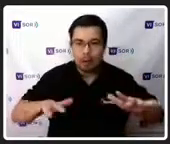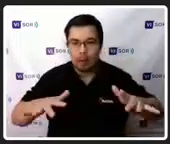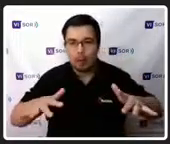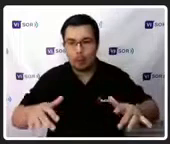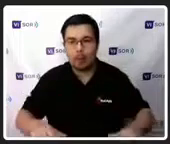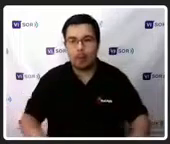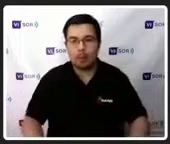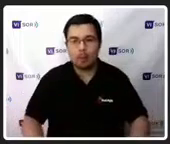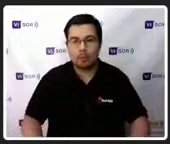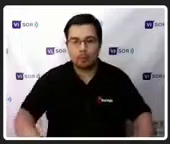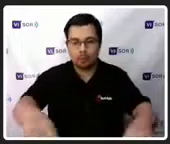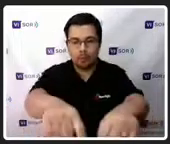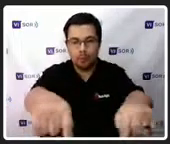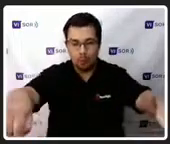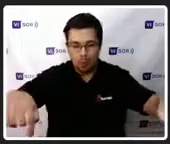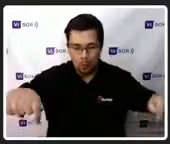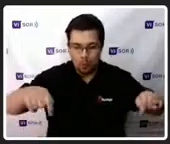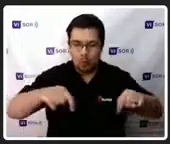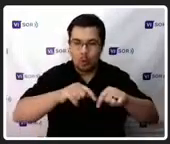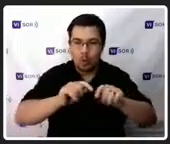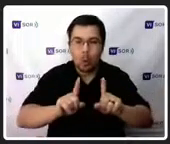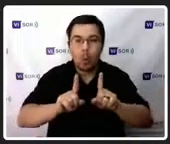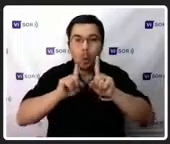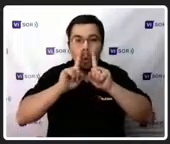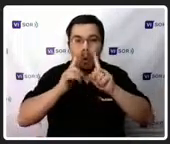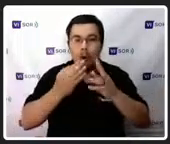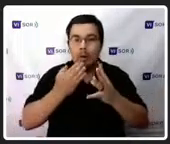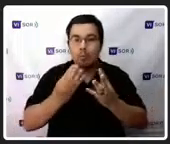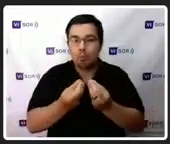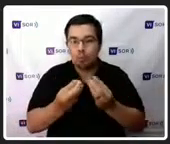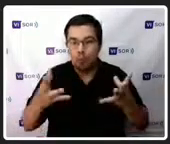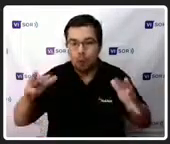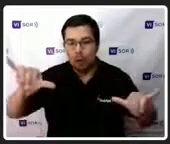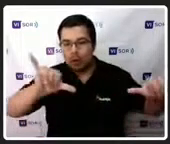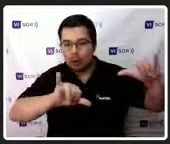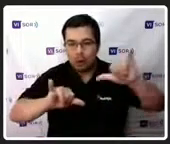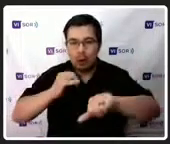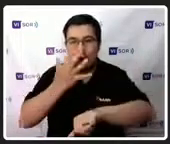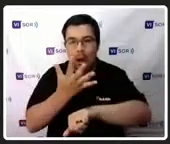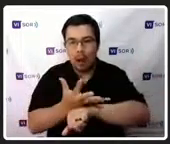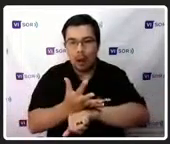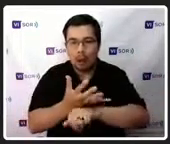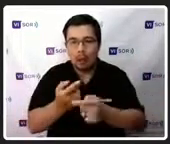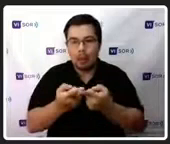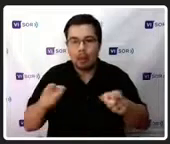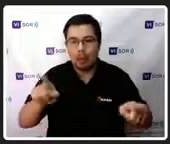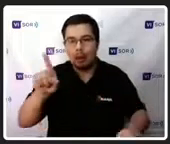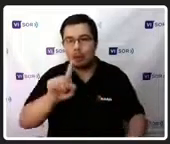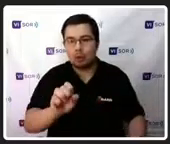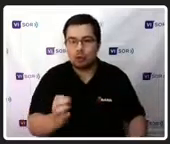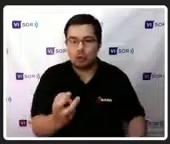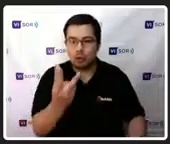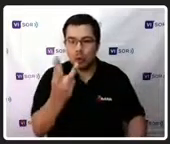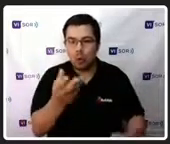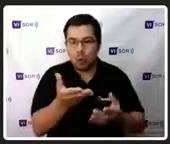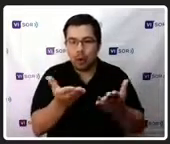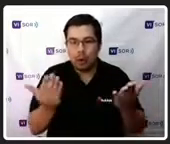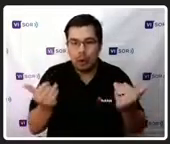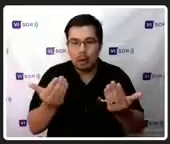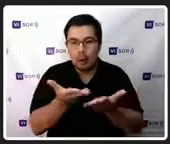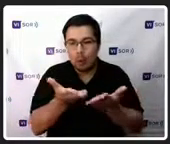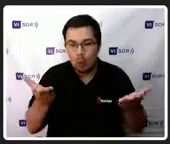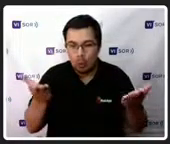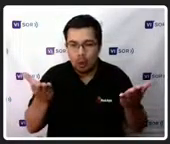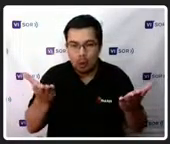también utilizamos mucho laboratorios, porque, ¿no es cierto?, hay distintos software que es necesario que ustedes aprendan a manejar. Y hoy